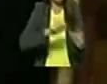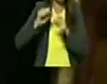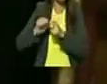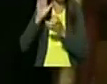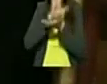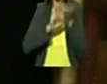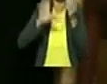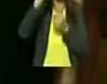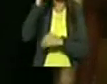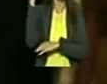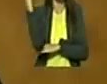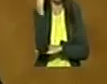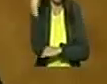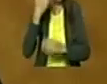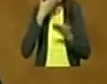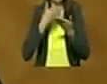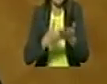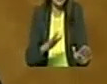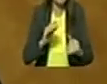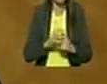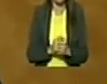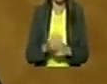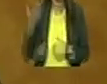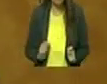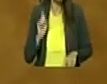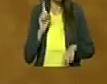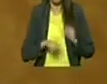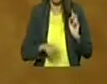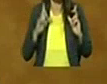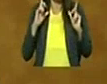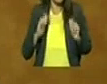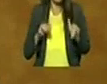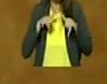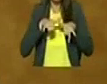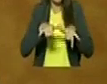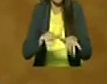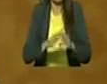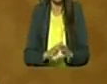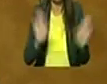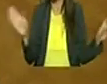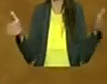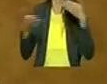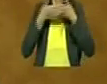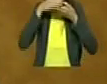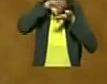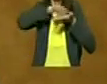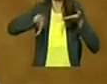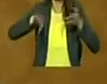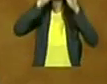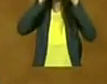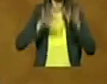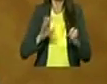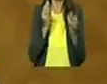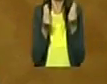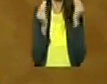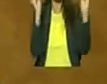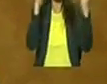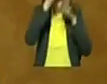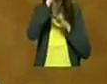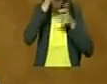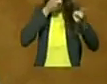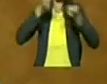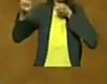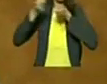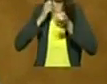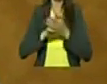la eliminación de ciertas instituciones. Eliminaremos la Secretaría de Juventudes, 4 agencias de regulación y control, 3